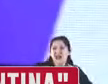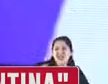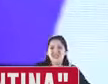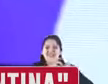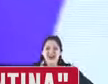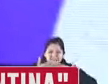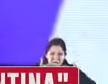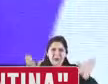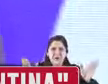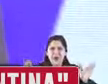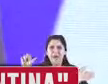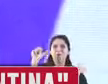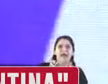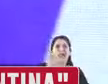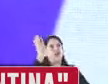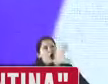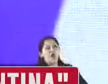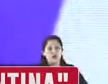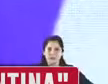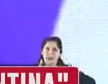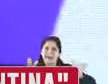en el país porque